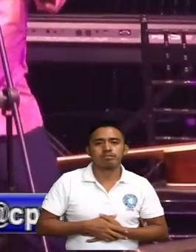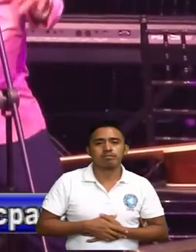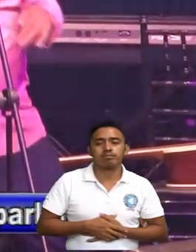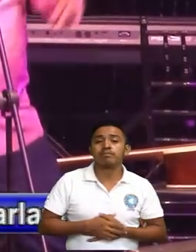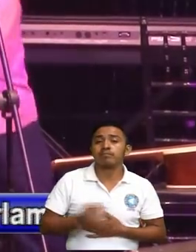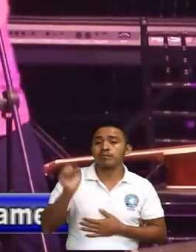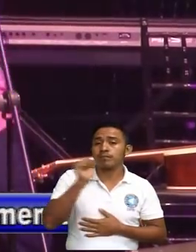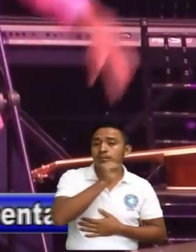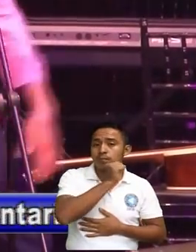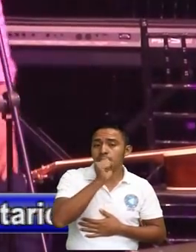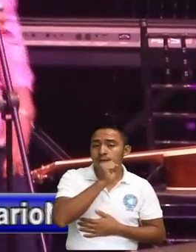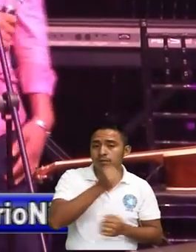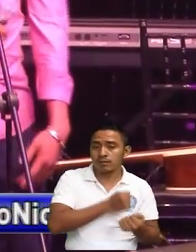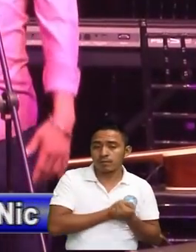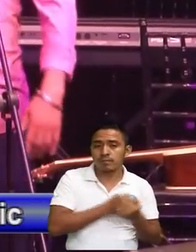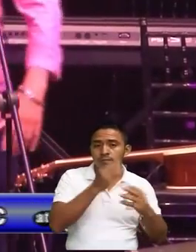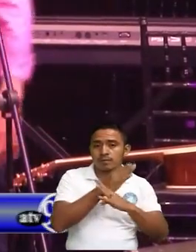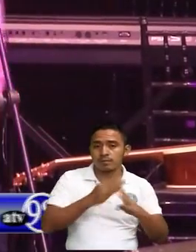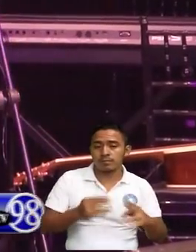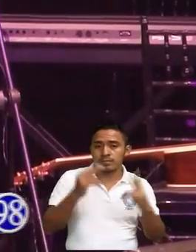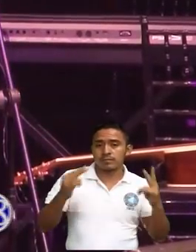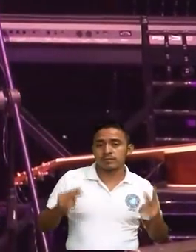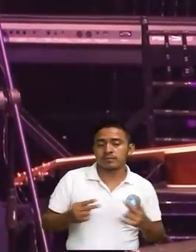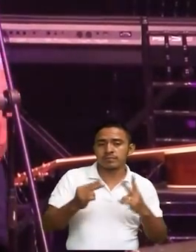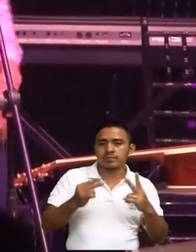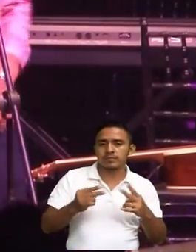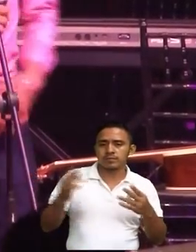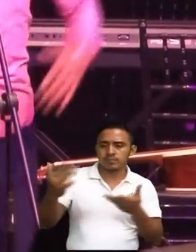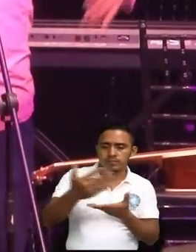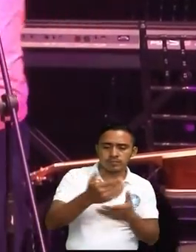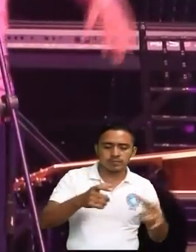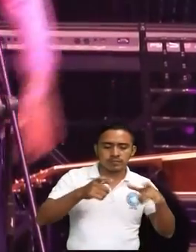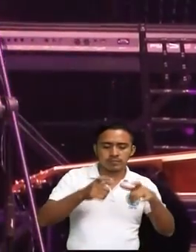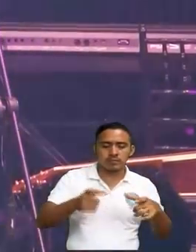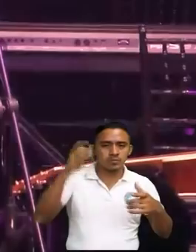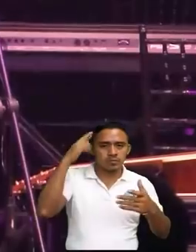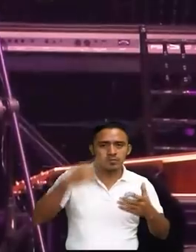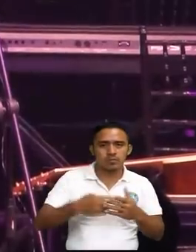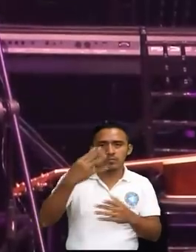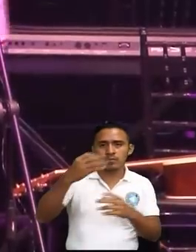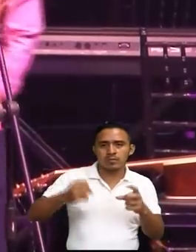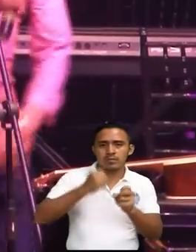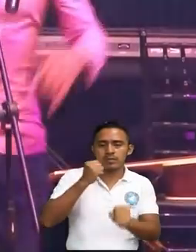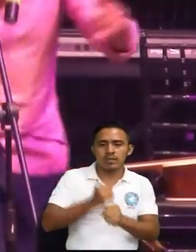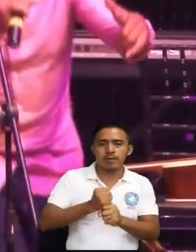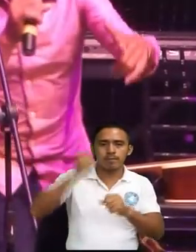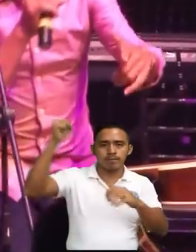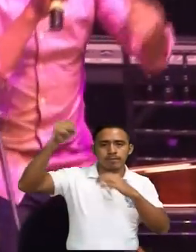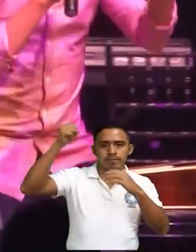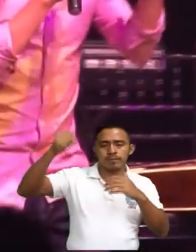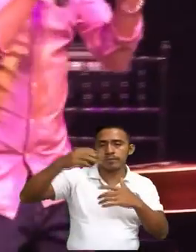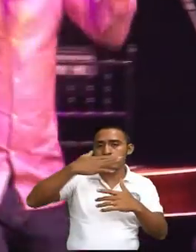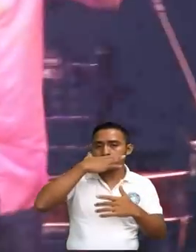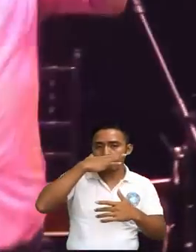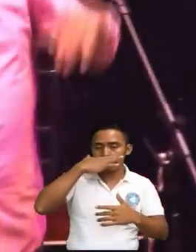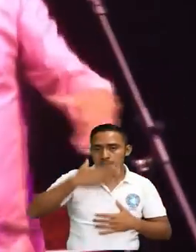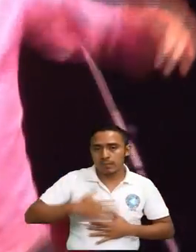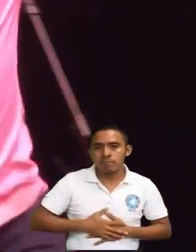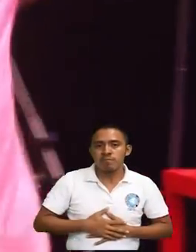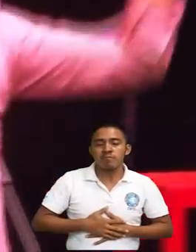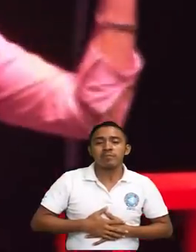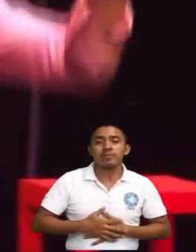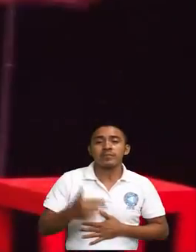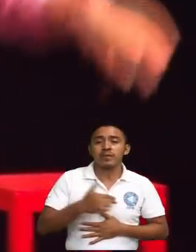Un canto al amor, a la paz y a la vida recoge el disco que conmemora el 40 aniversario de la Revolución Popular Sandinista,